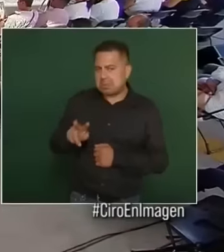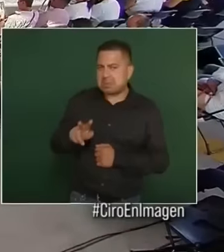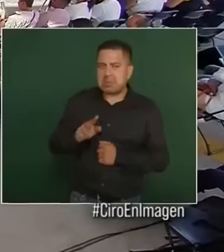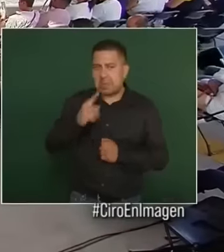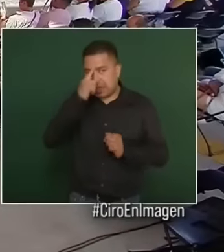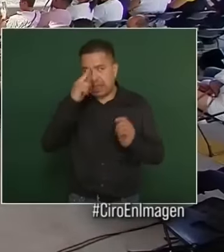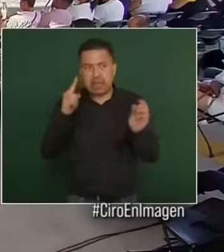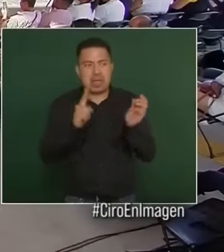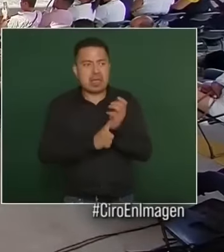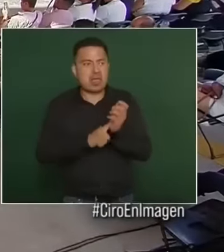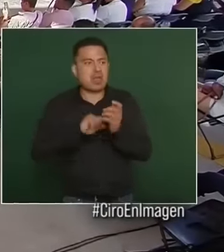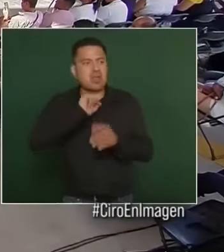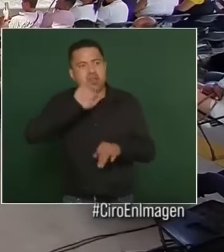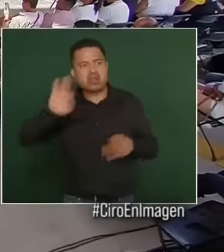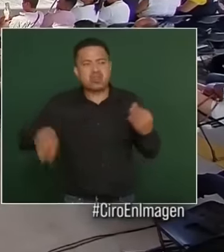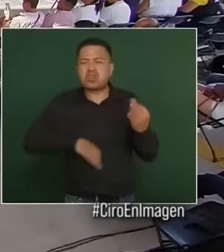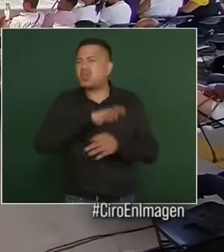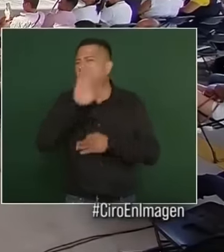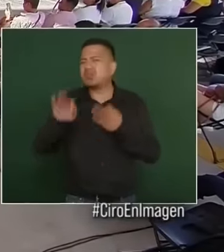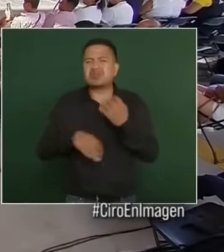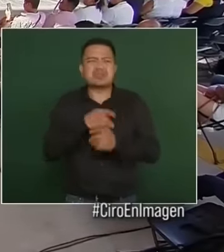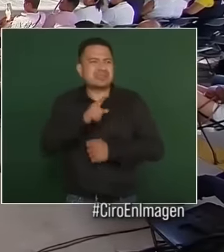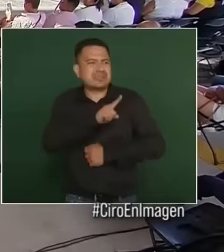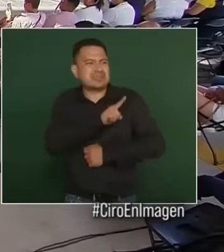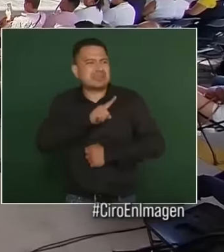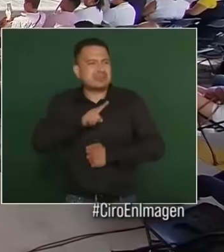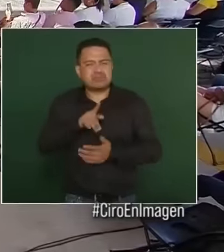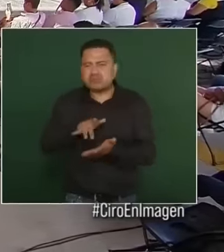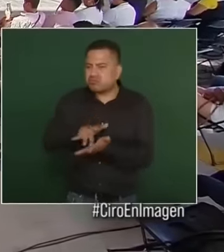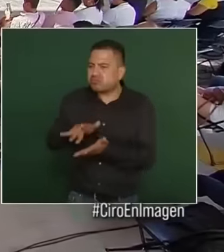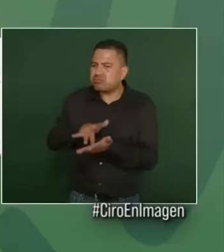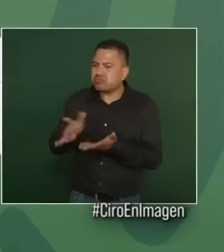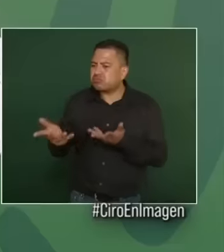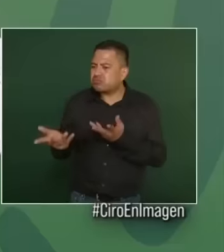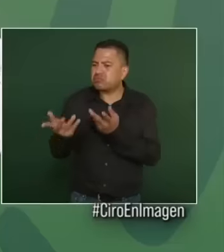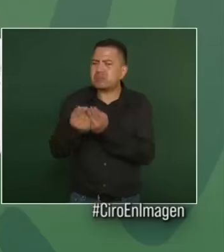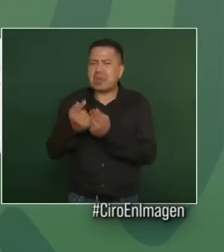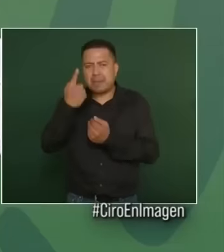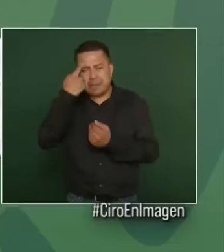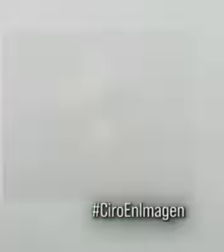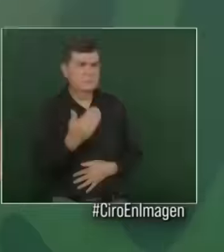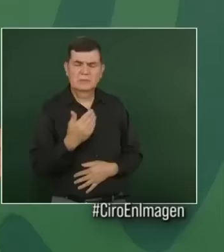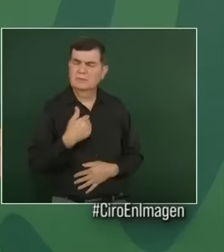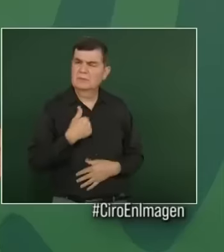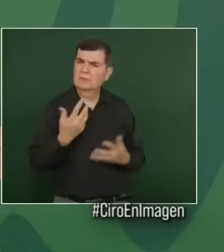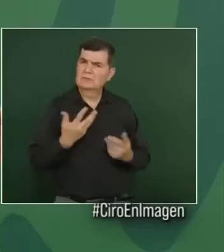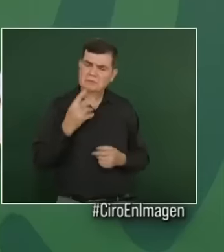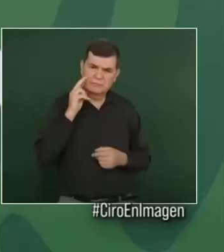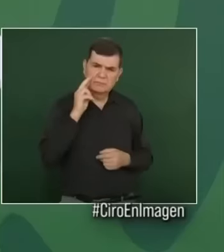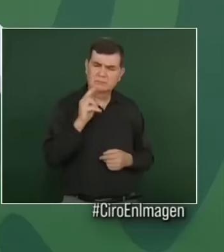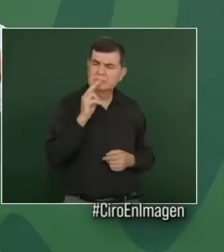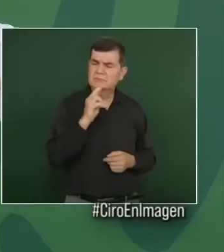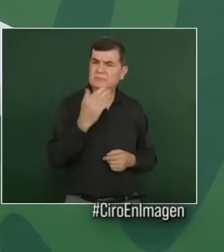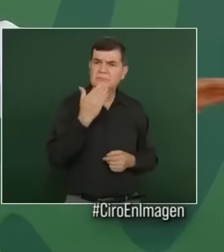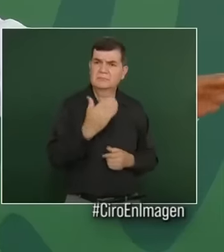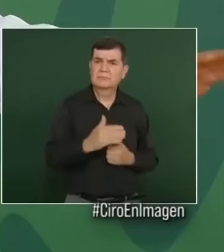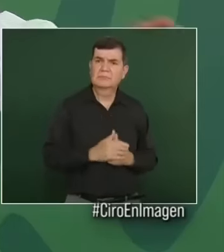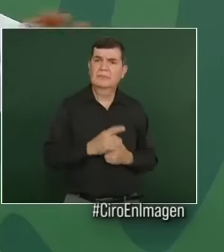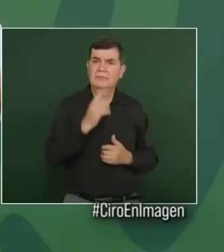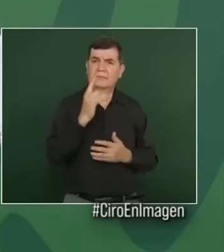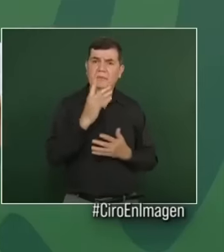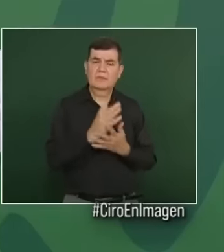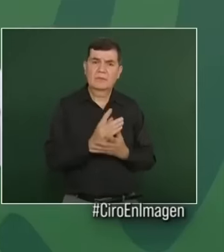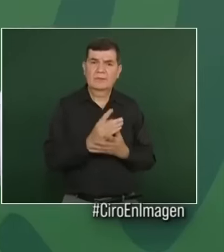Creo que todos tenemos que contribuir a conseguir la paz. Nada más